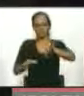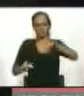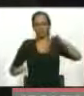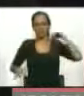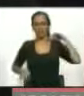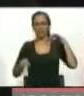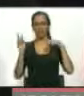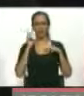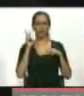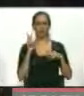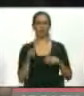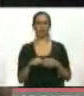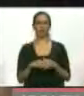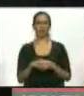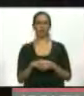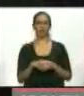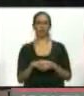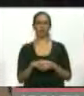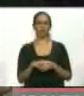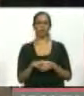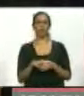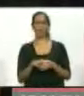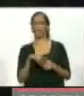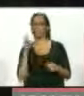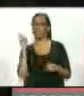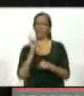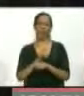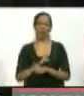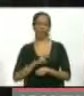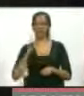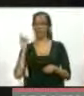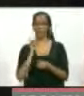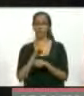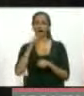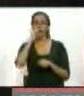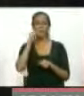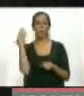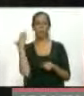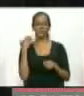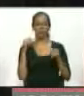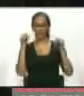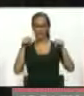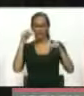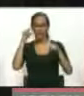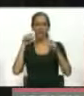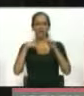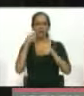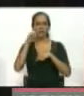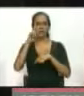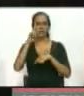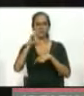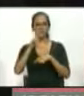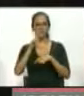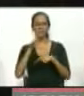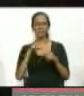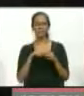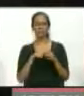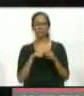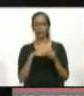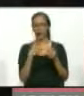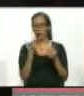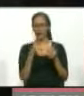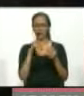venezuela elías y lo estafa tras estafa el año pasado ya para esta fecha después el 23 el